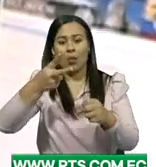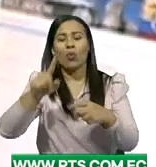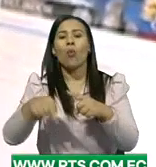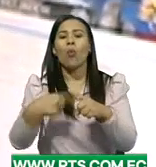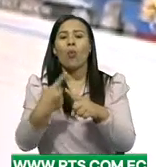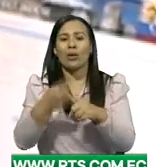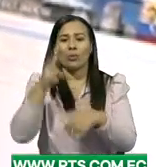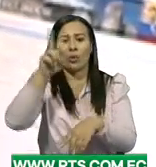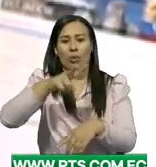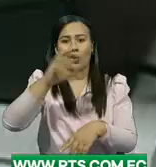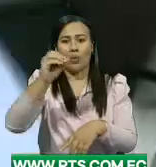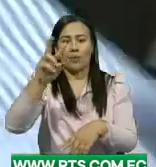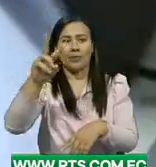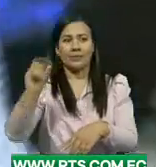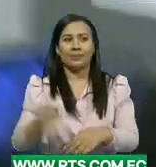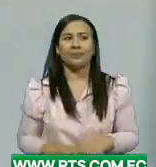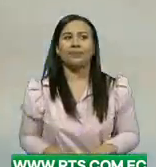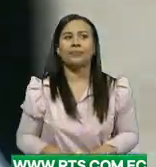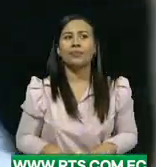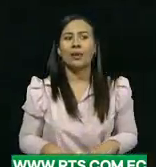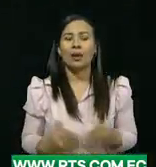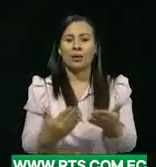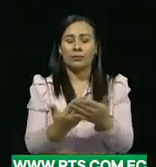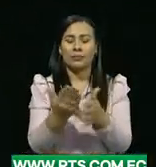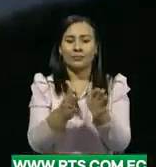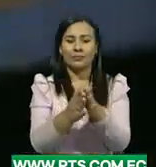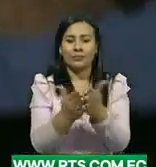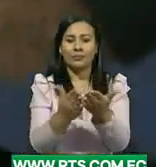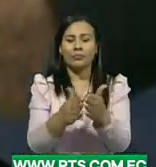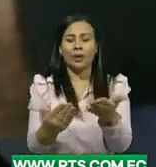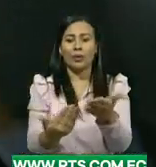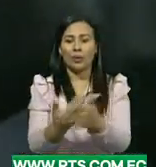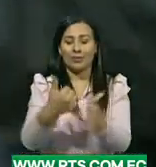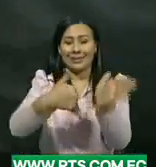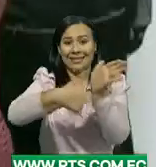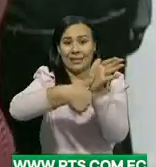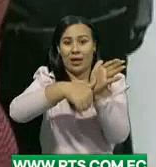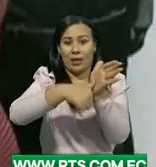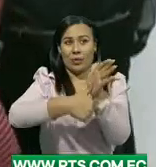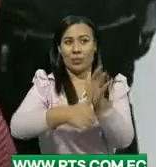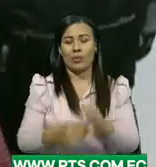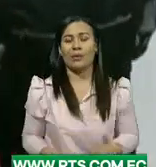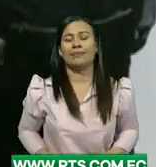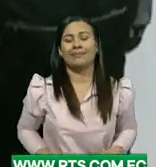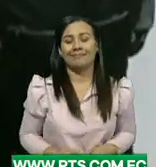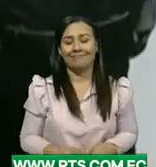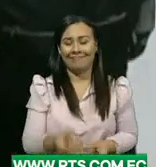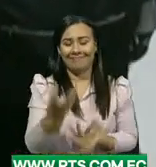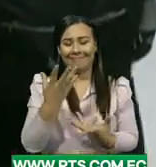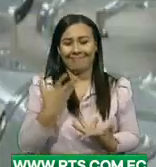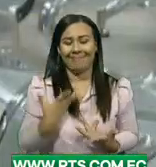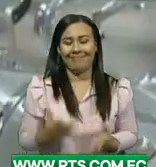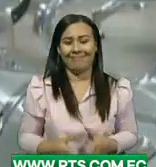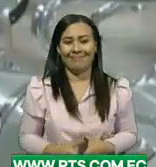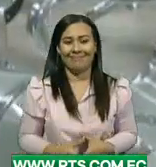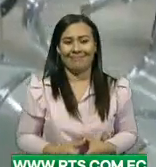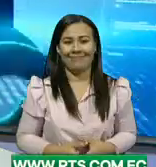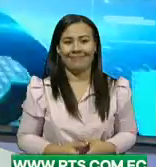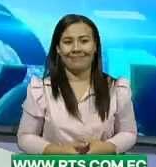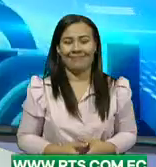el 2020, con respecto a la emisión de los nuevos documentos de identidad, informó Patricia